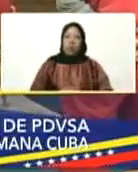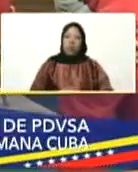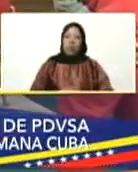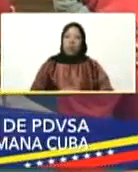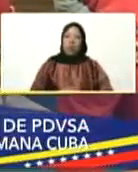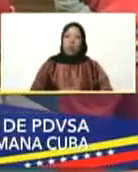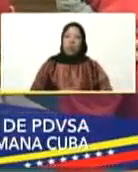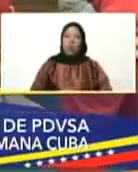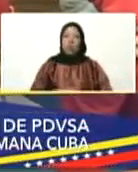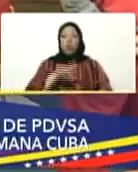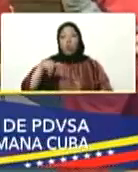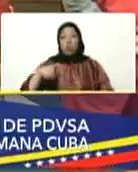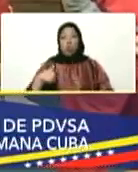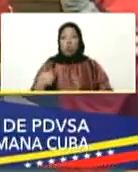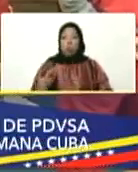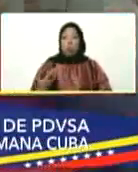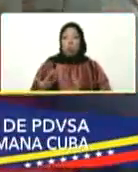Conformamos un bloque